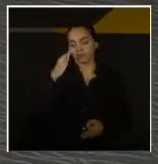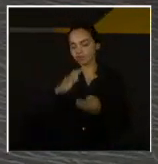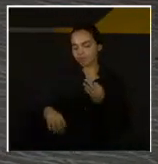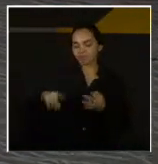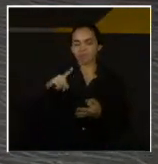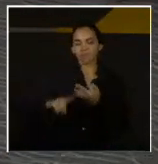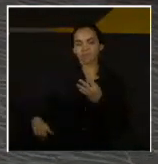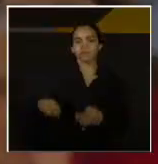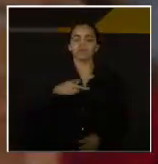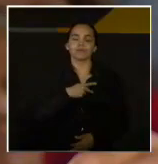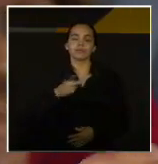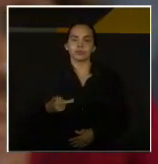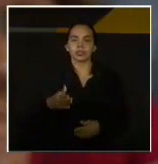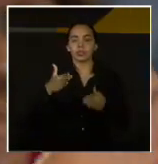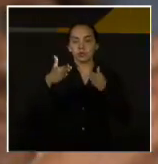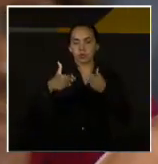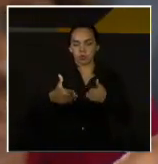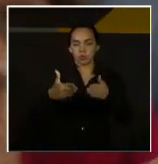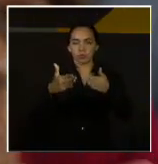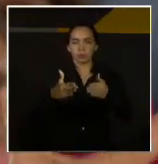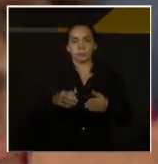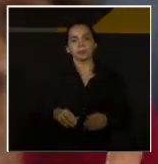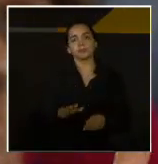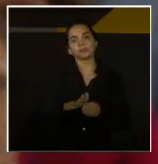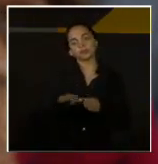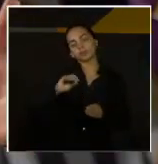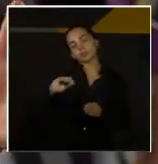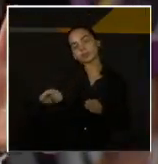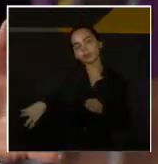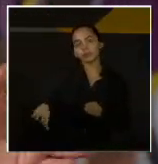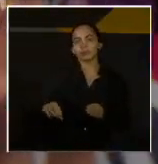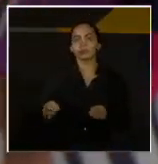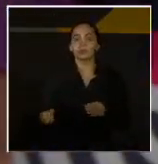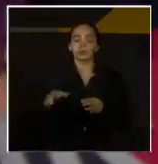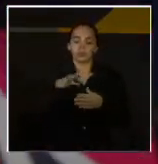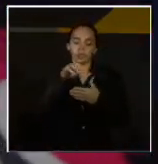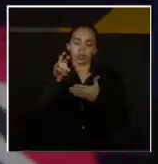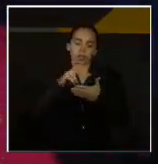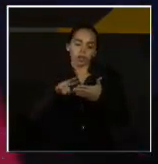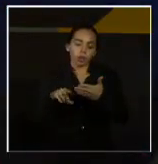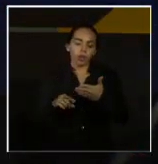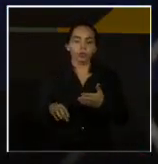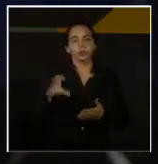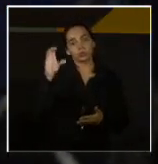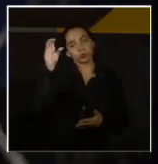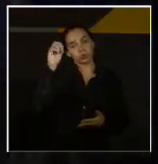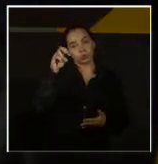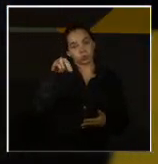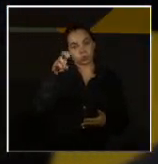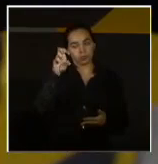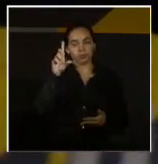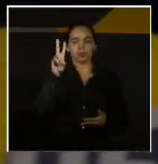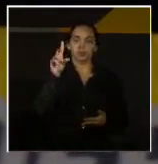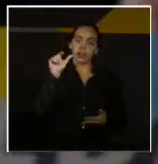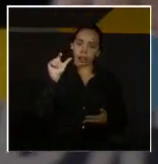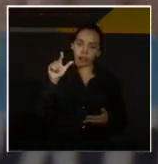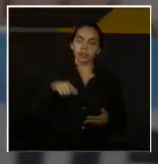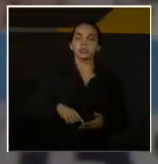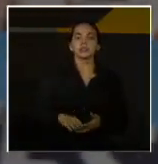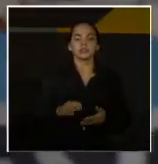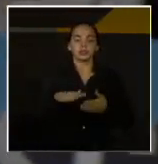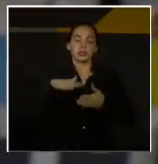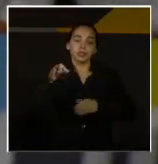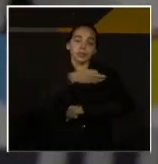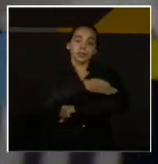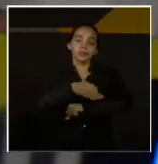manera sistemática. Si desagregamos la encuesta de Coneval, encontraremos cómo las familias más pobres